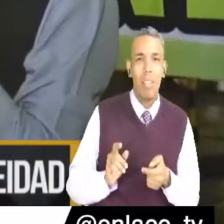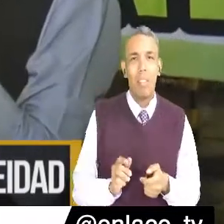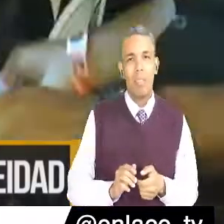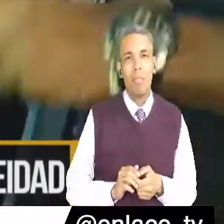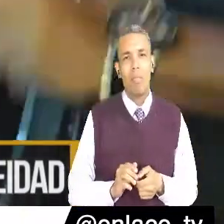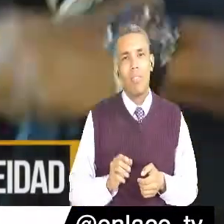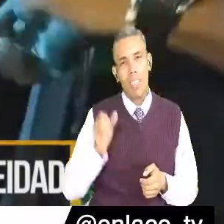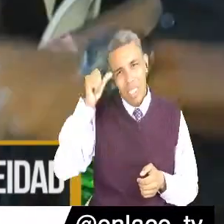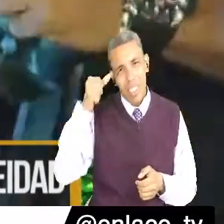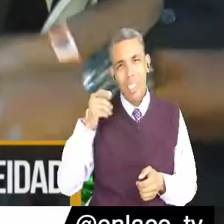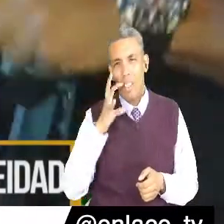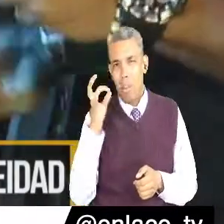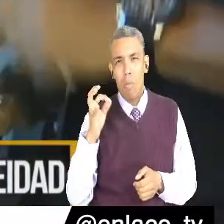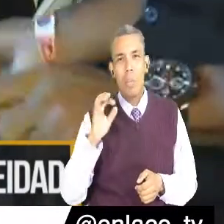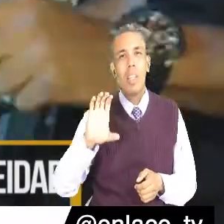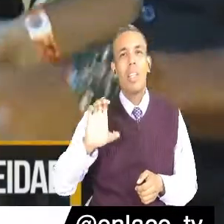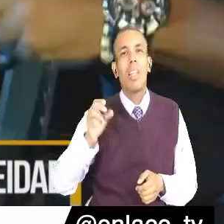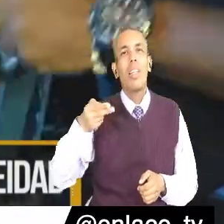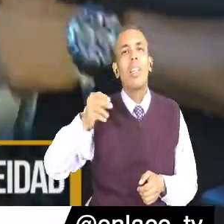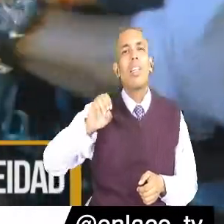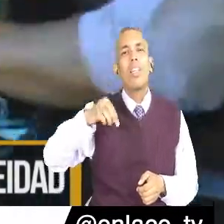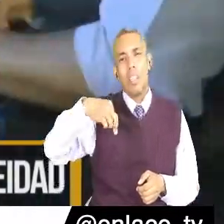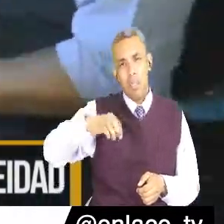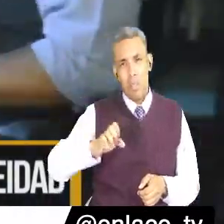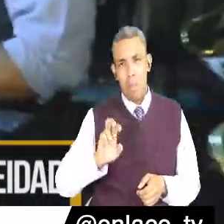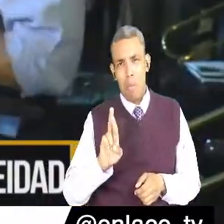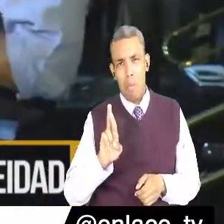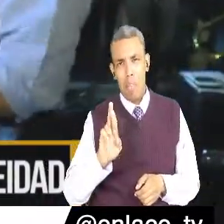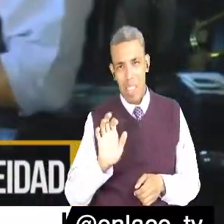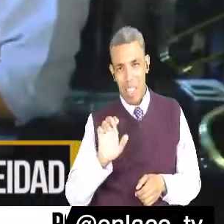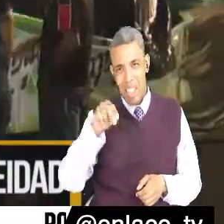día descansa en paz. Y de ahí